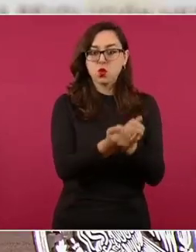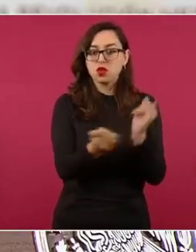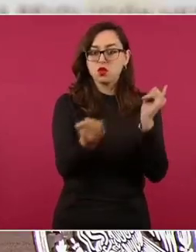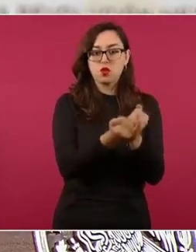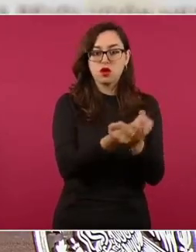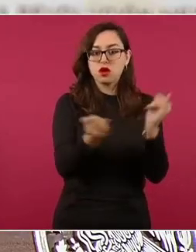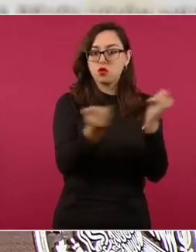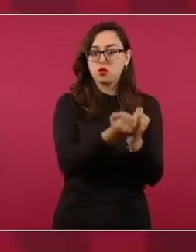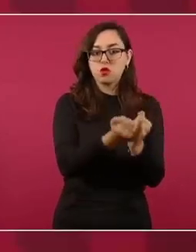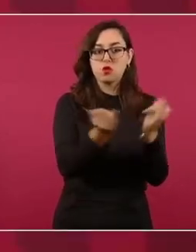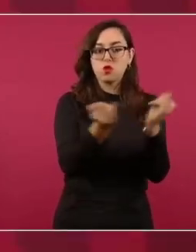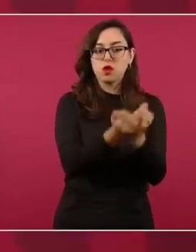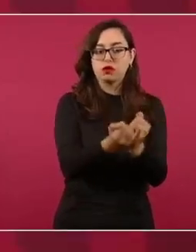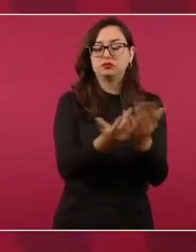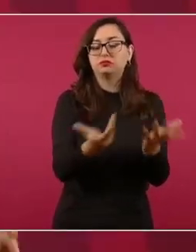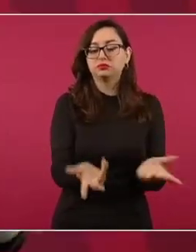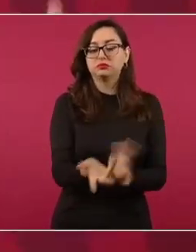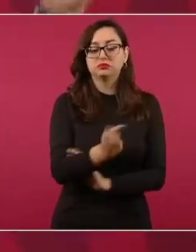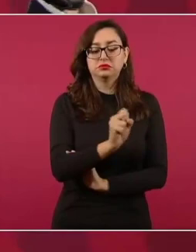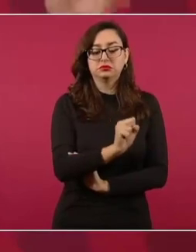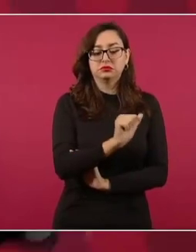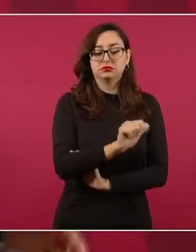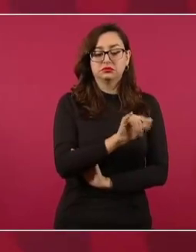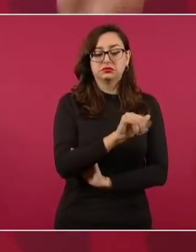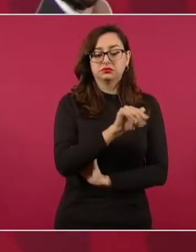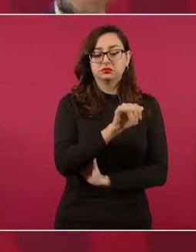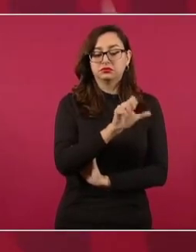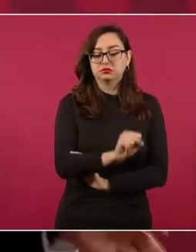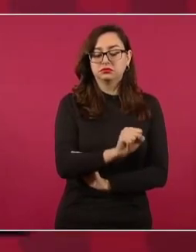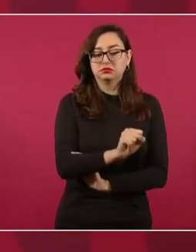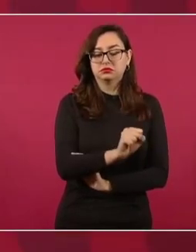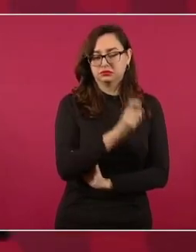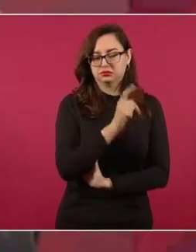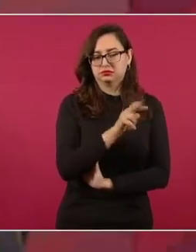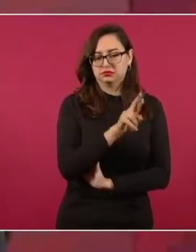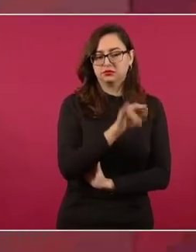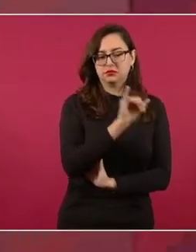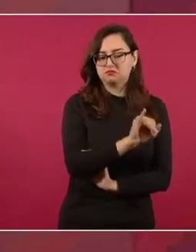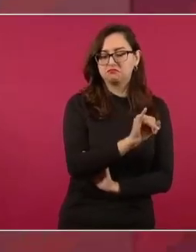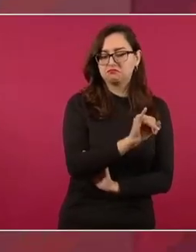Ya no estaba Salinas, pero era el salinismo como política.